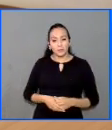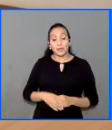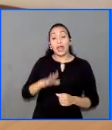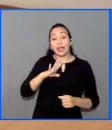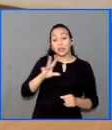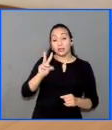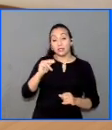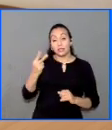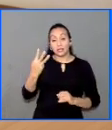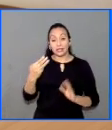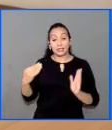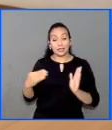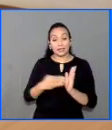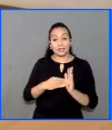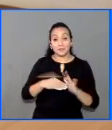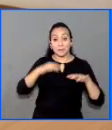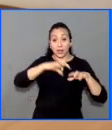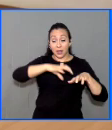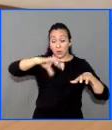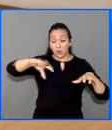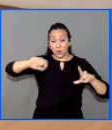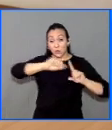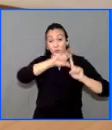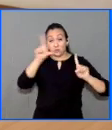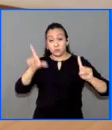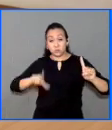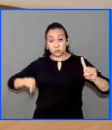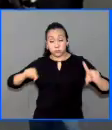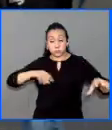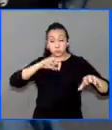centros de votación urnas únicas.